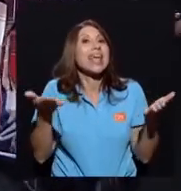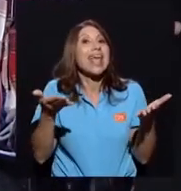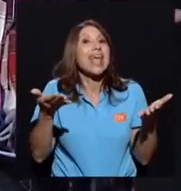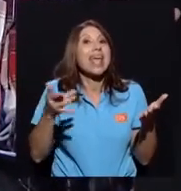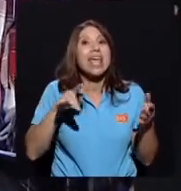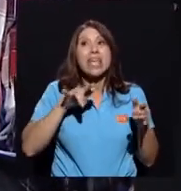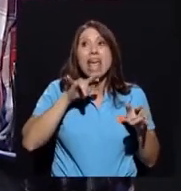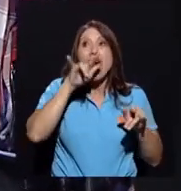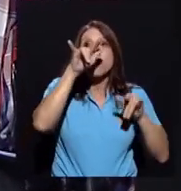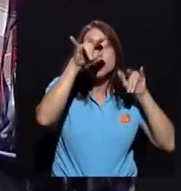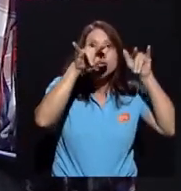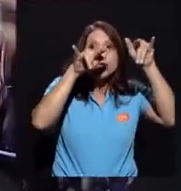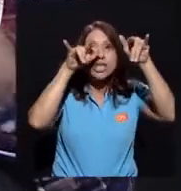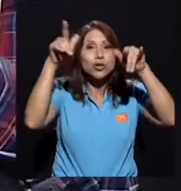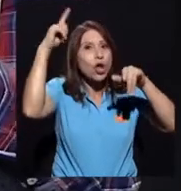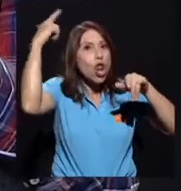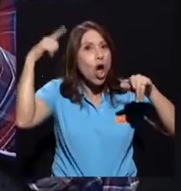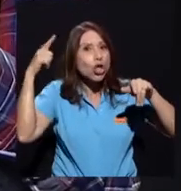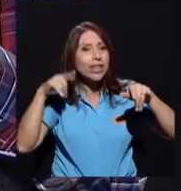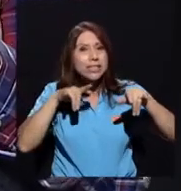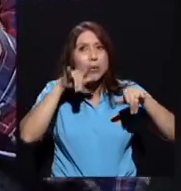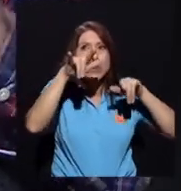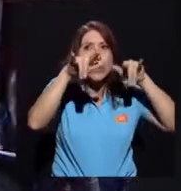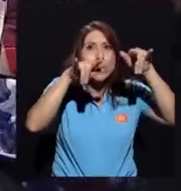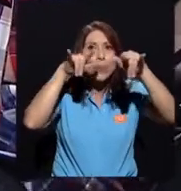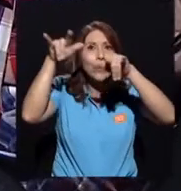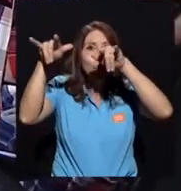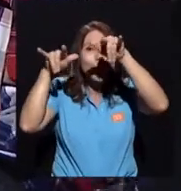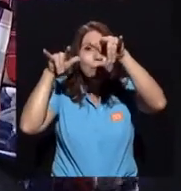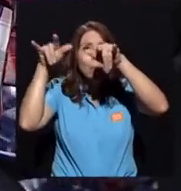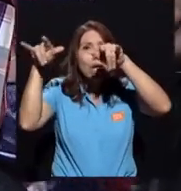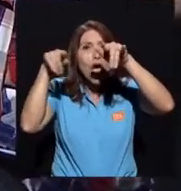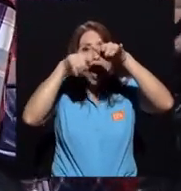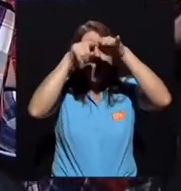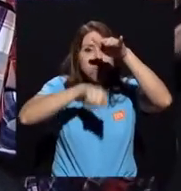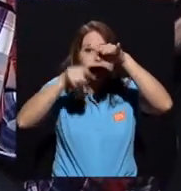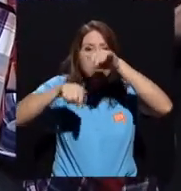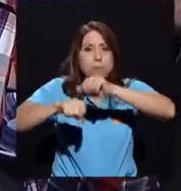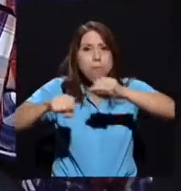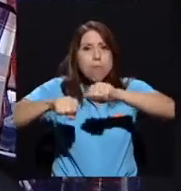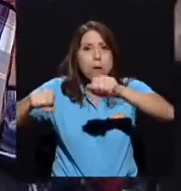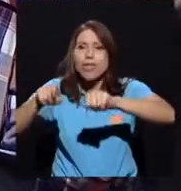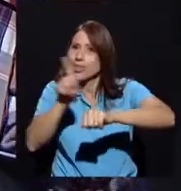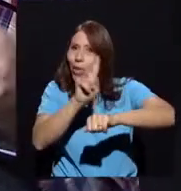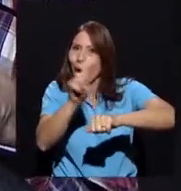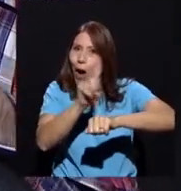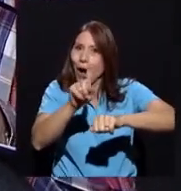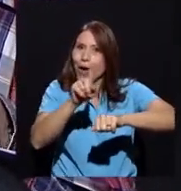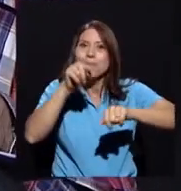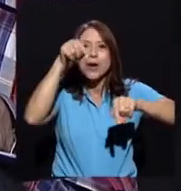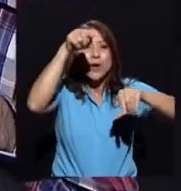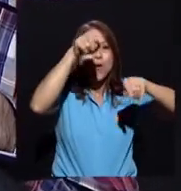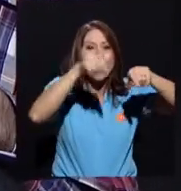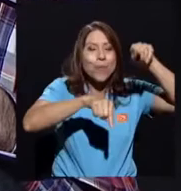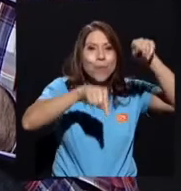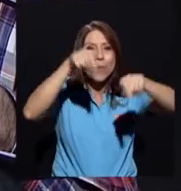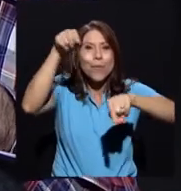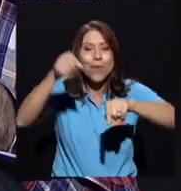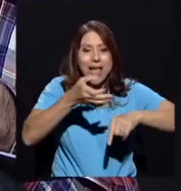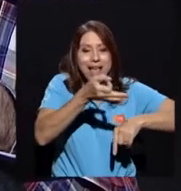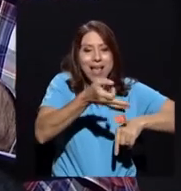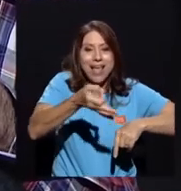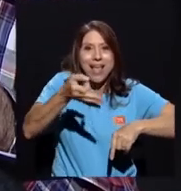tirarán libras con lo cual iban a provocar una inflación espantosa inglaterra iban a quebrar la economía inglesa